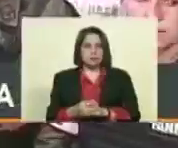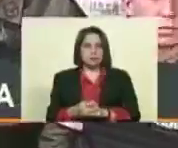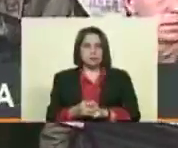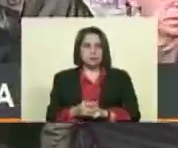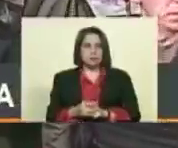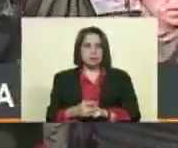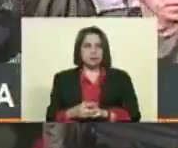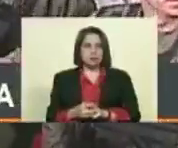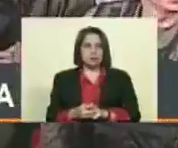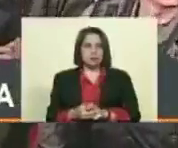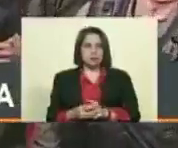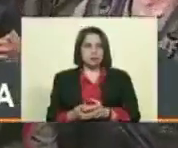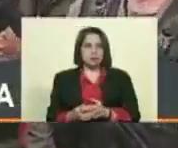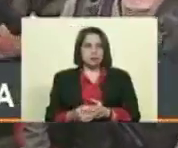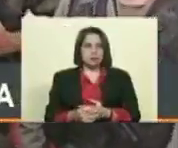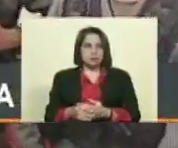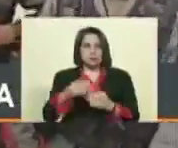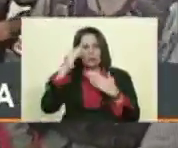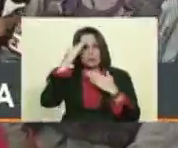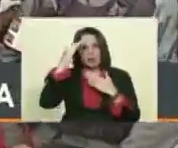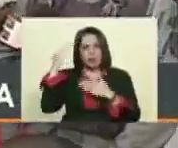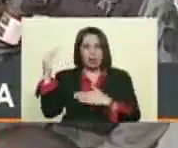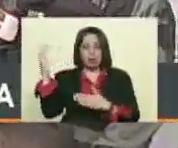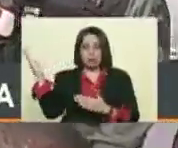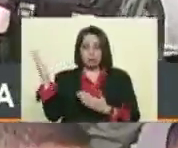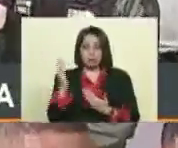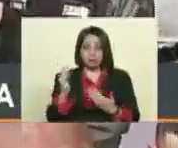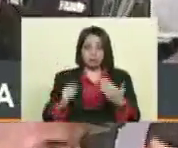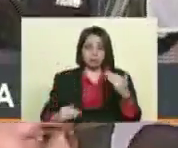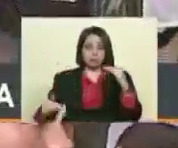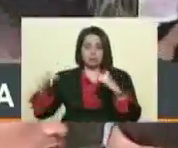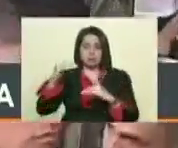Vamos a saludarlos por aquí, ¿vale? Suban aquí arriba.